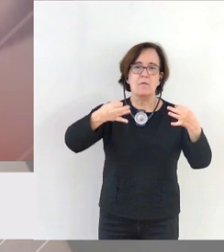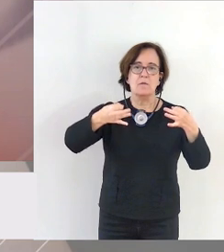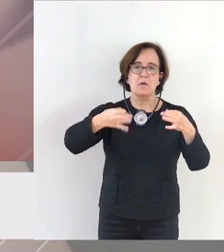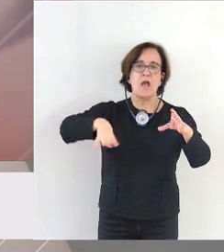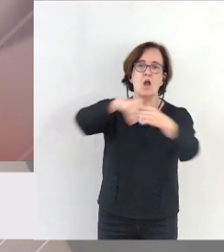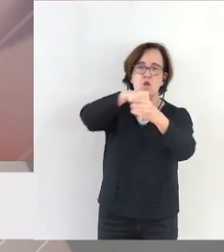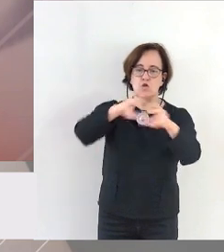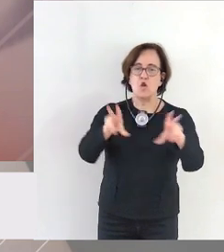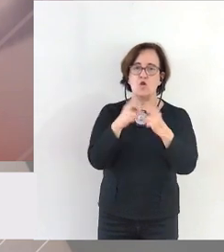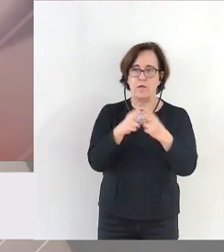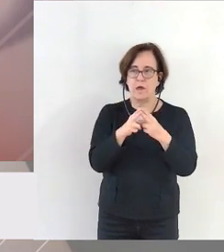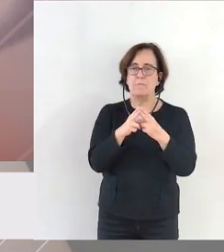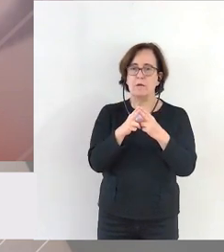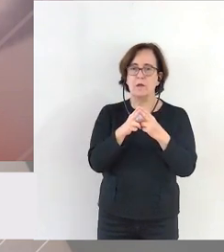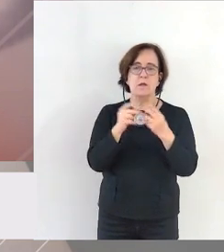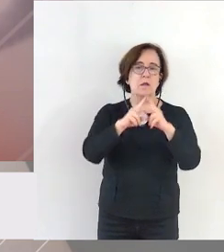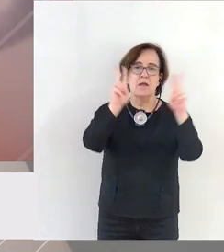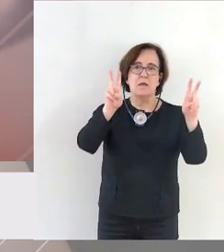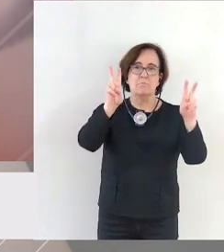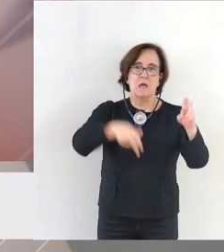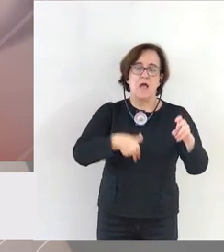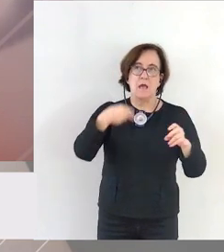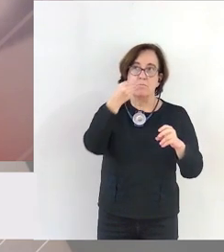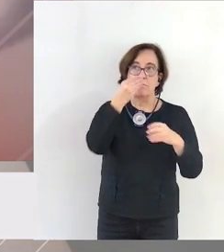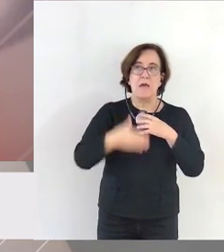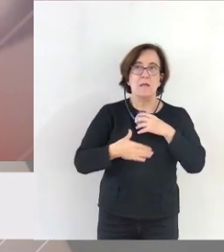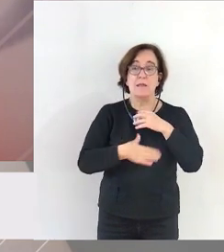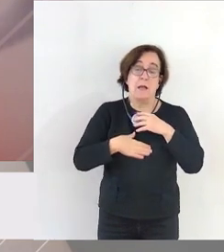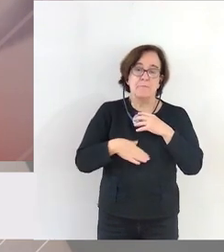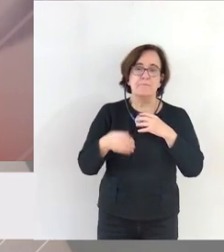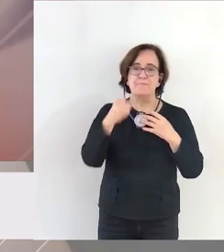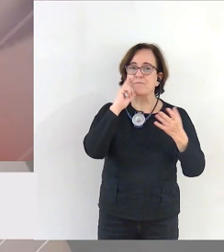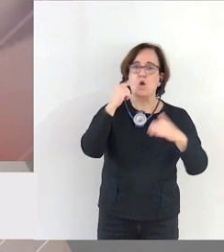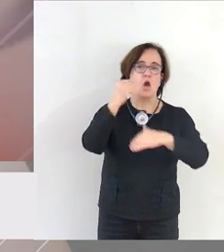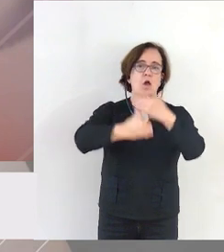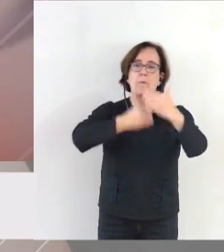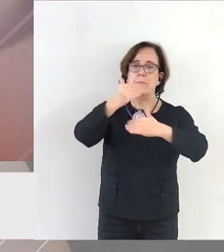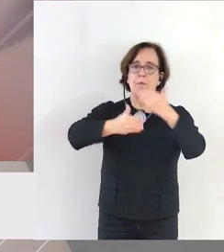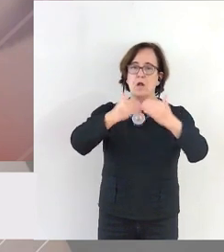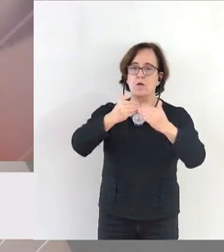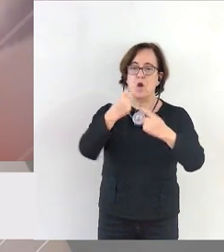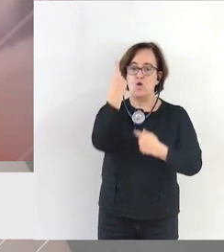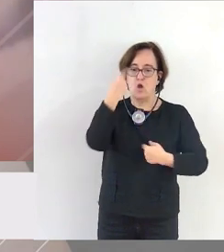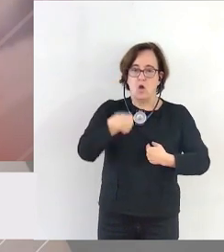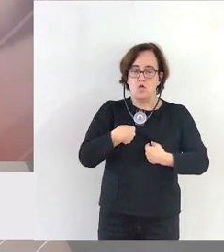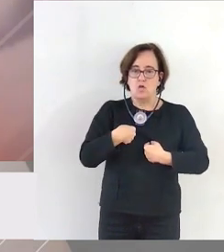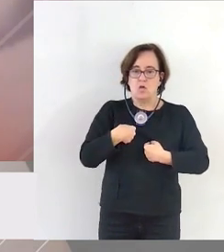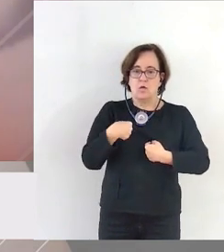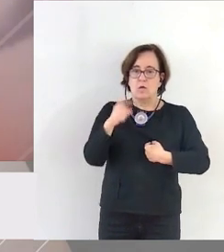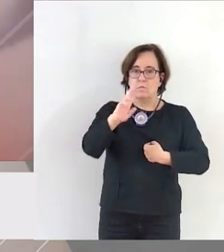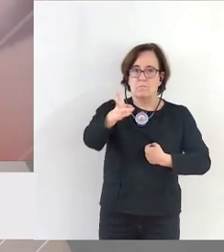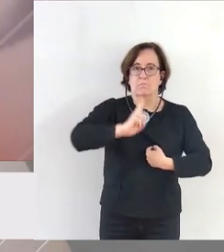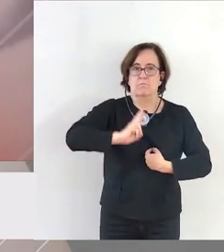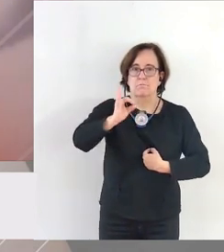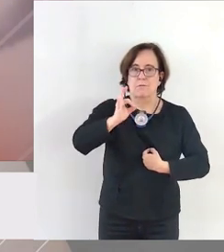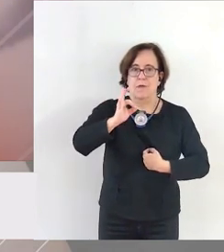social en términos generales y su bienestar Pero esto no es un proceso unidireccional sino que tenemos